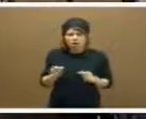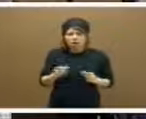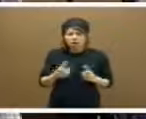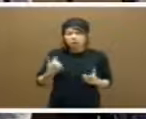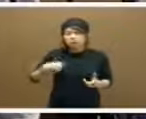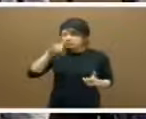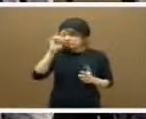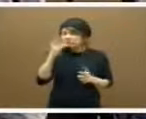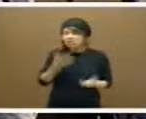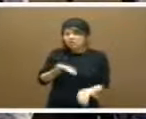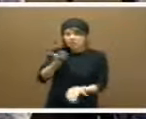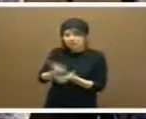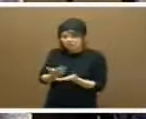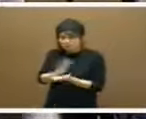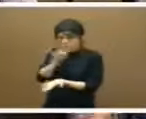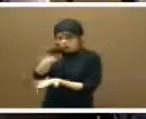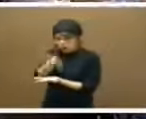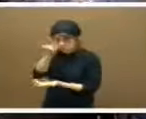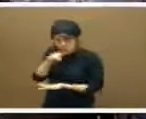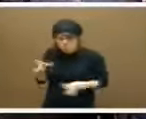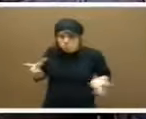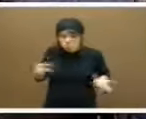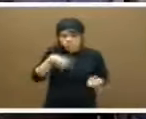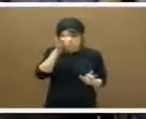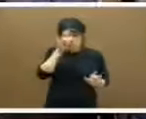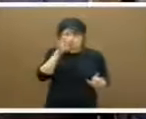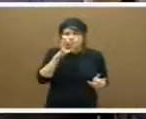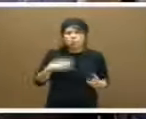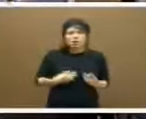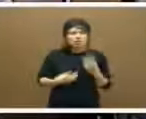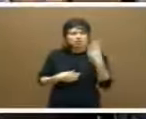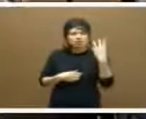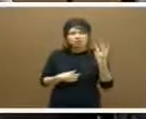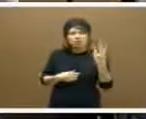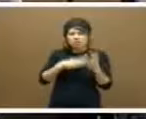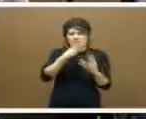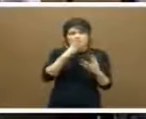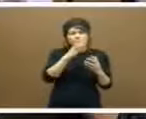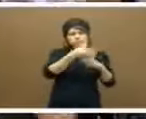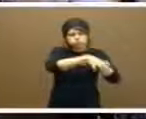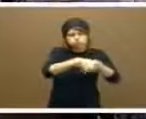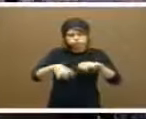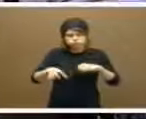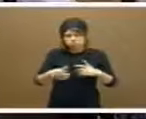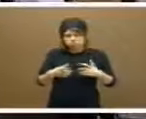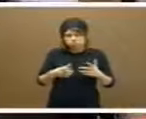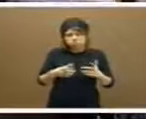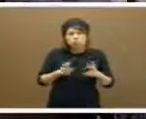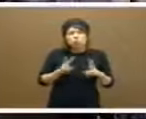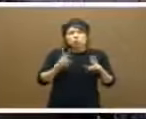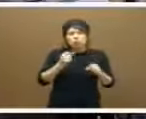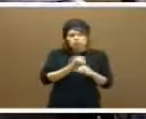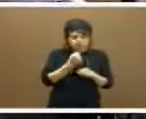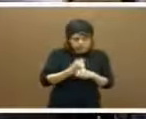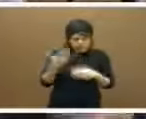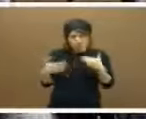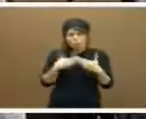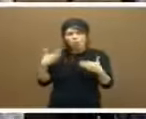Yo no sé si es que las peticiones no han llegado desde los agricultores, porque habla de las tres partes en las que habría que gastarse ese dinero, sea para nuevas incorporaciones,